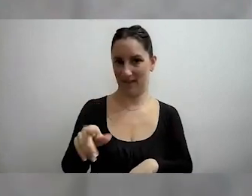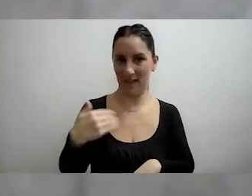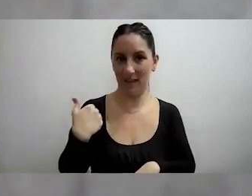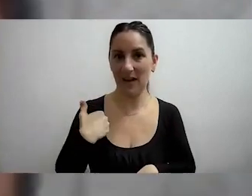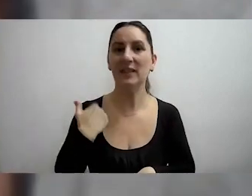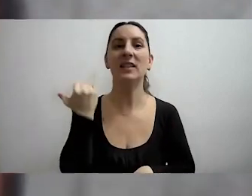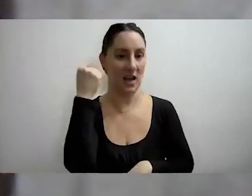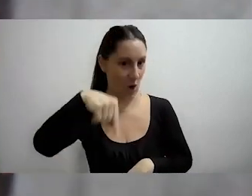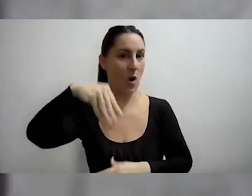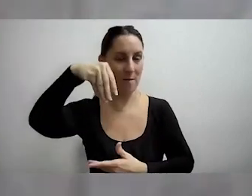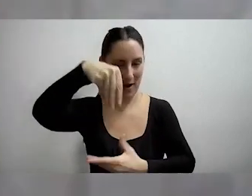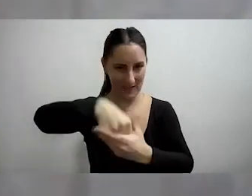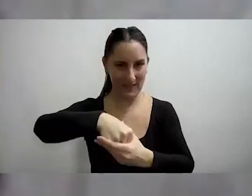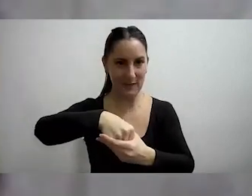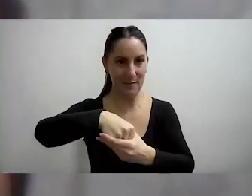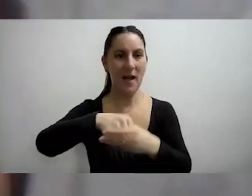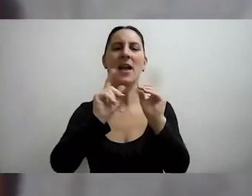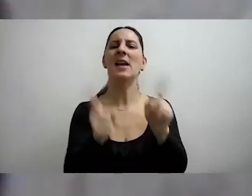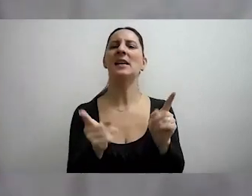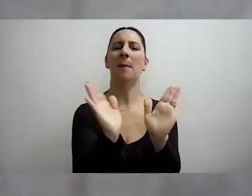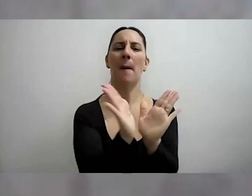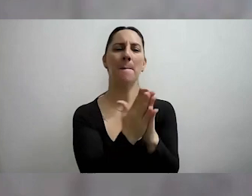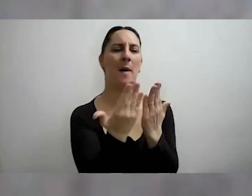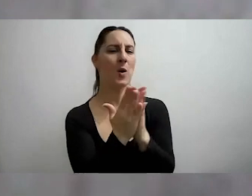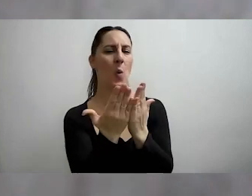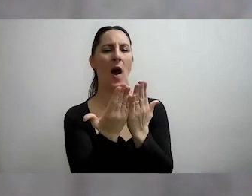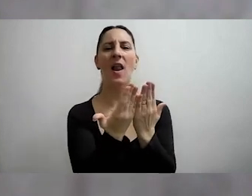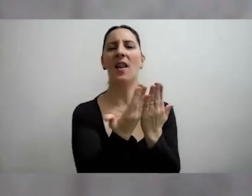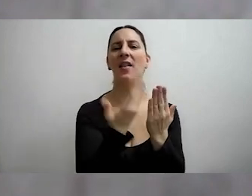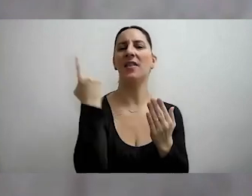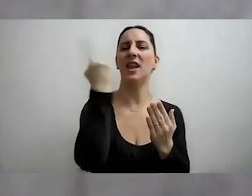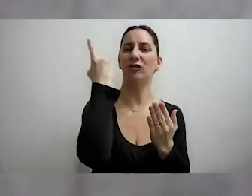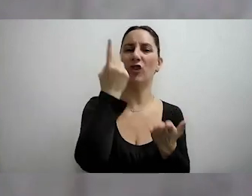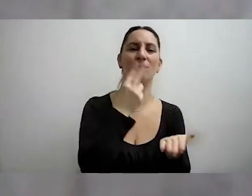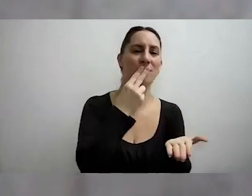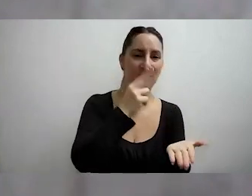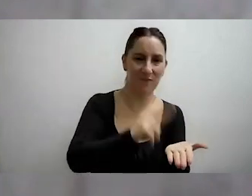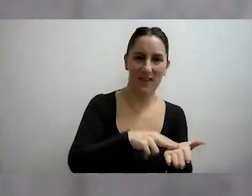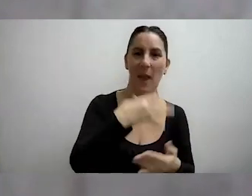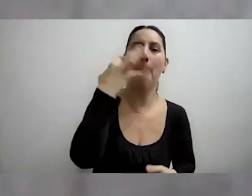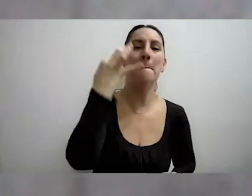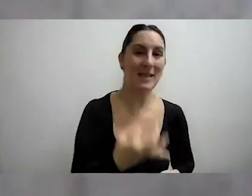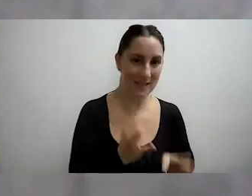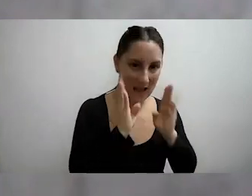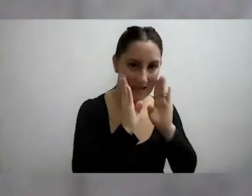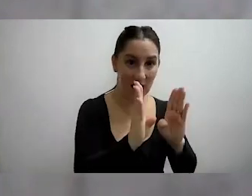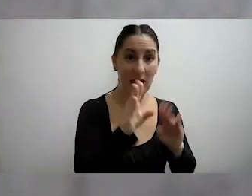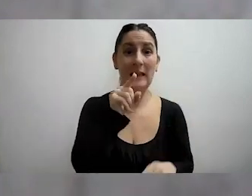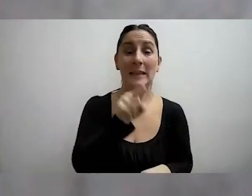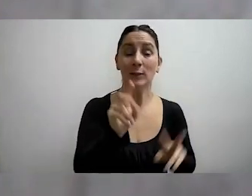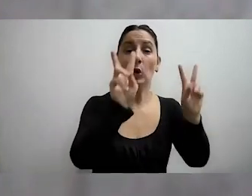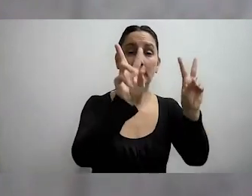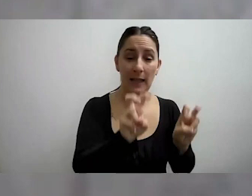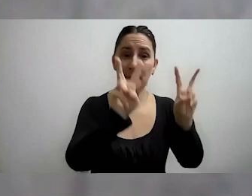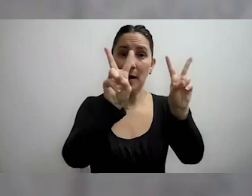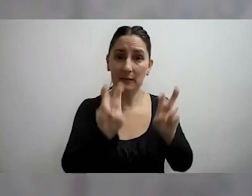participando, y también con manuales desde la Dirección de Fiscalización Especializada. Entonces, son temas que se vienen y nosotros